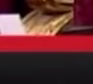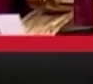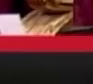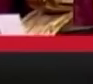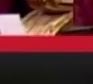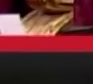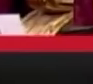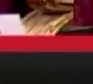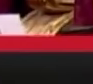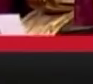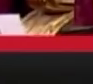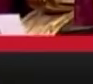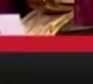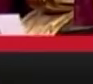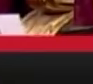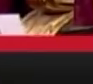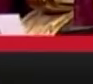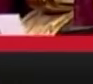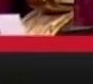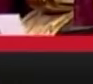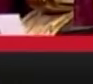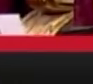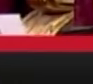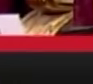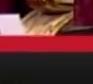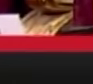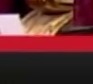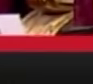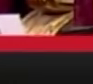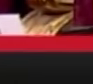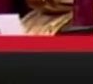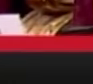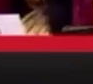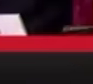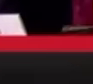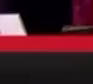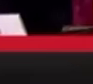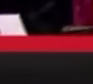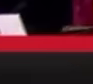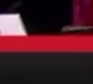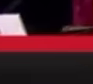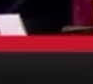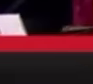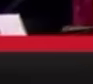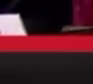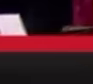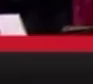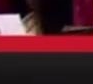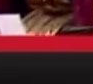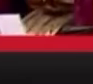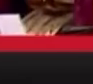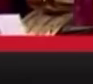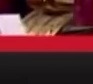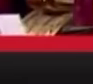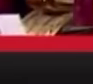señora alcaldesa electa ha mostrado gran interés. habiéndose al efecto dirigido mediante oficio